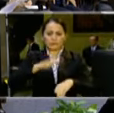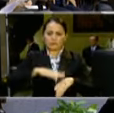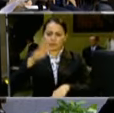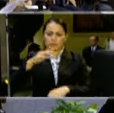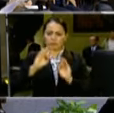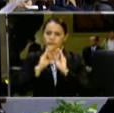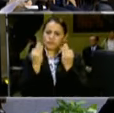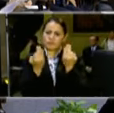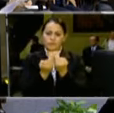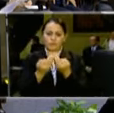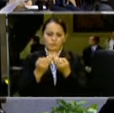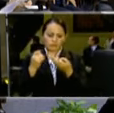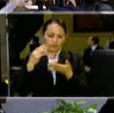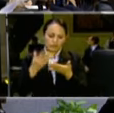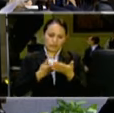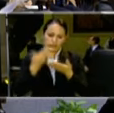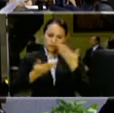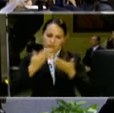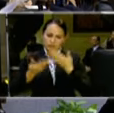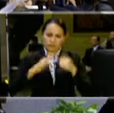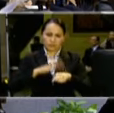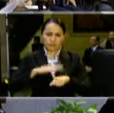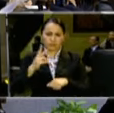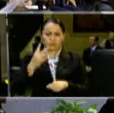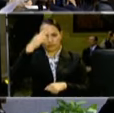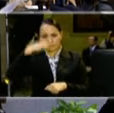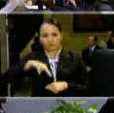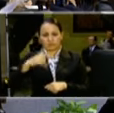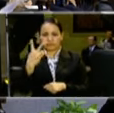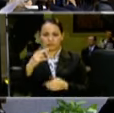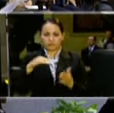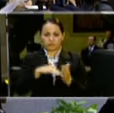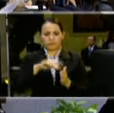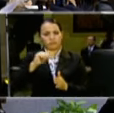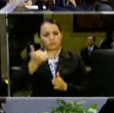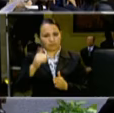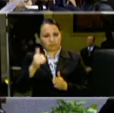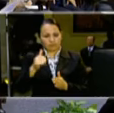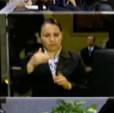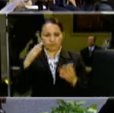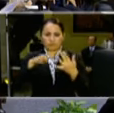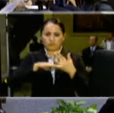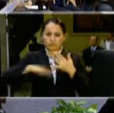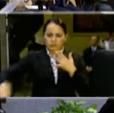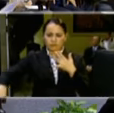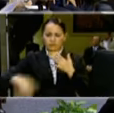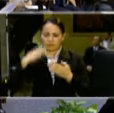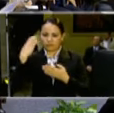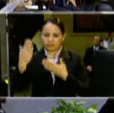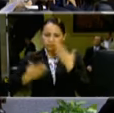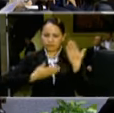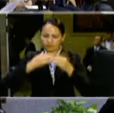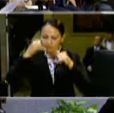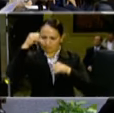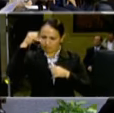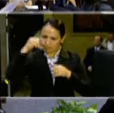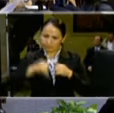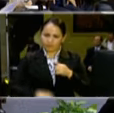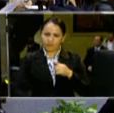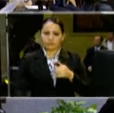Teóricos Variables, México, BUAP 2011, Perspectivas Migratorias, un análisis interdisciplinario